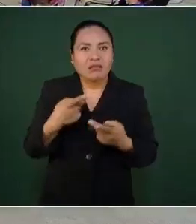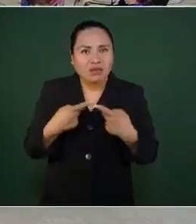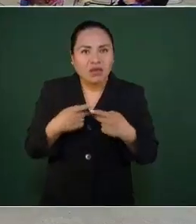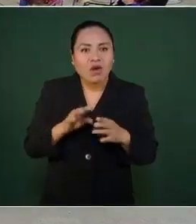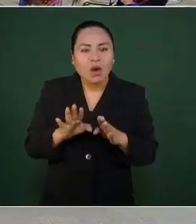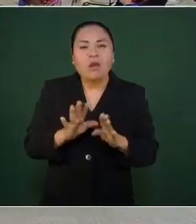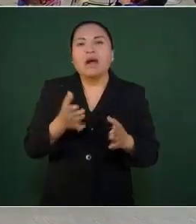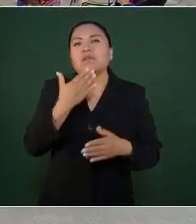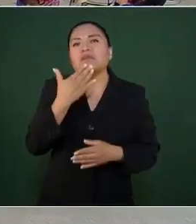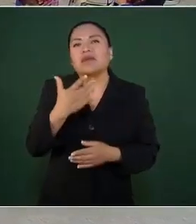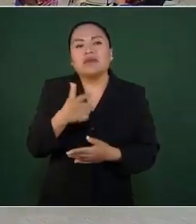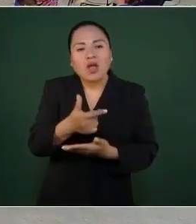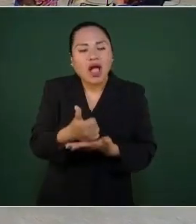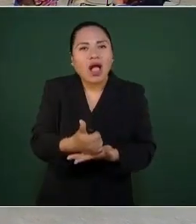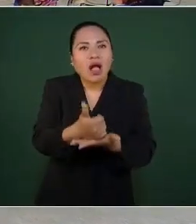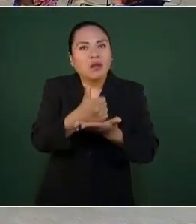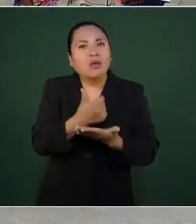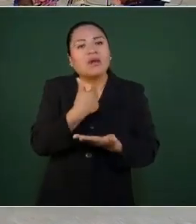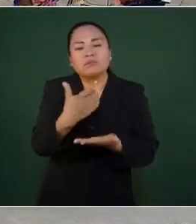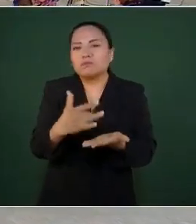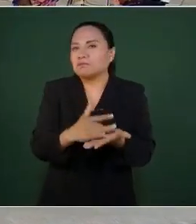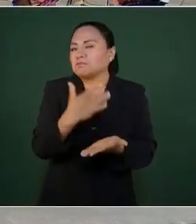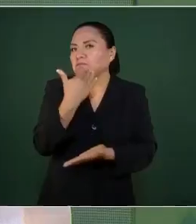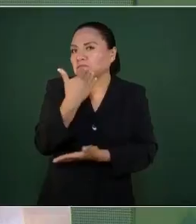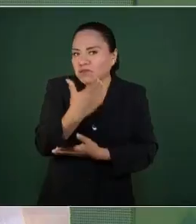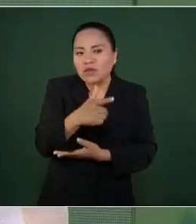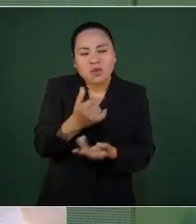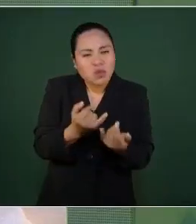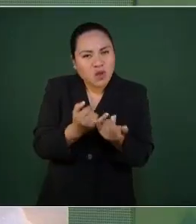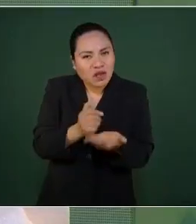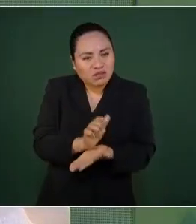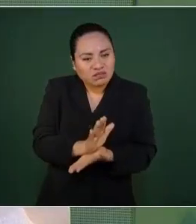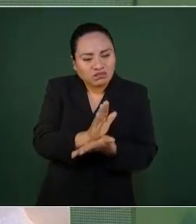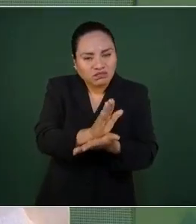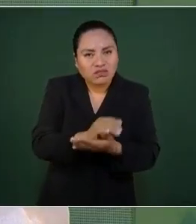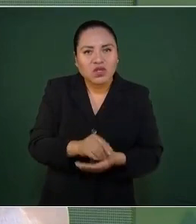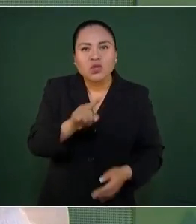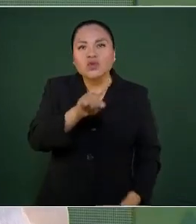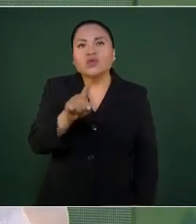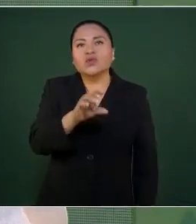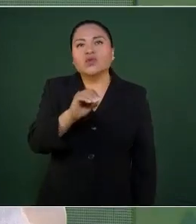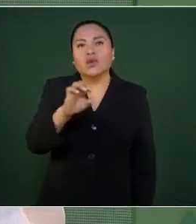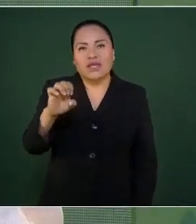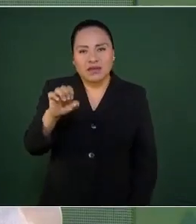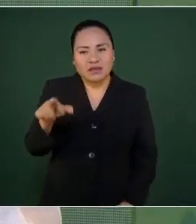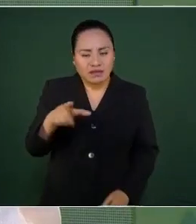maneras, hoy que el maestro Zoé Robledo,